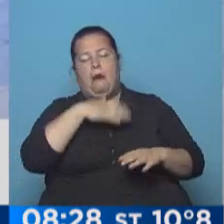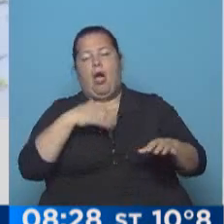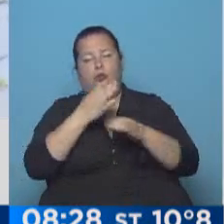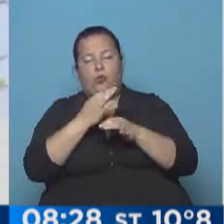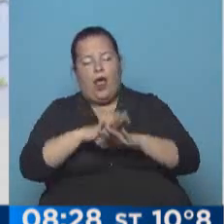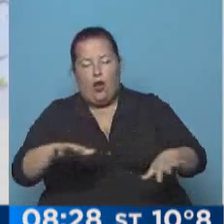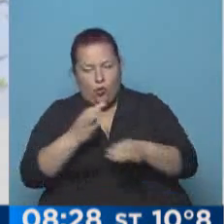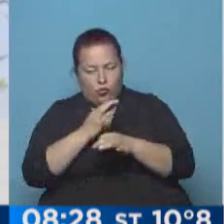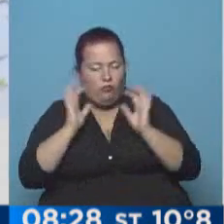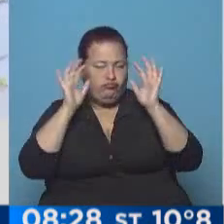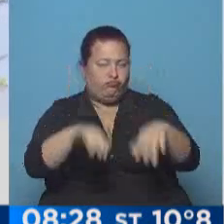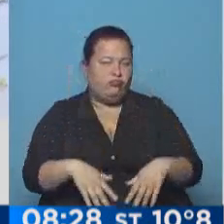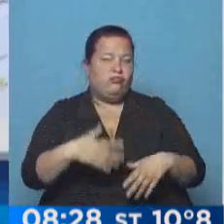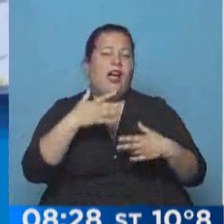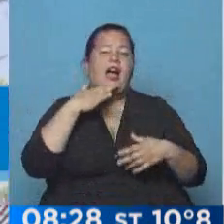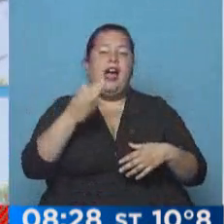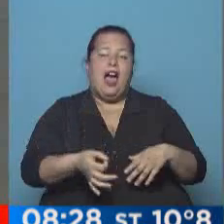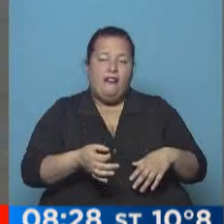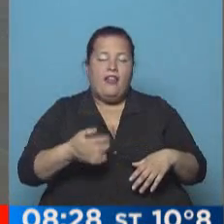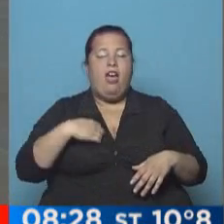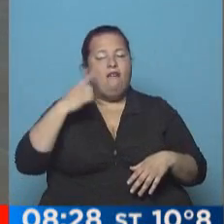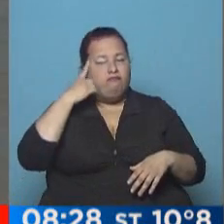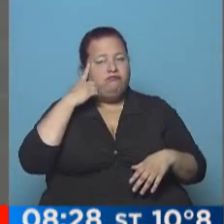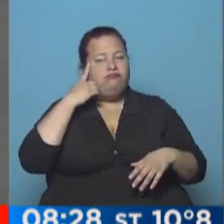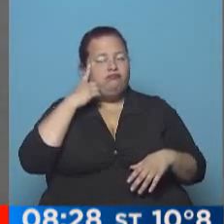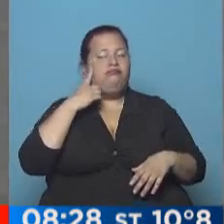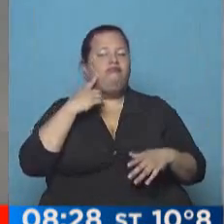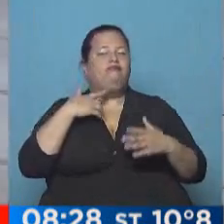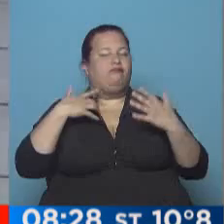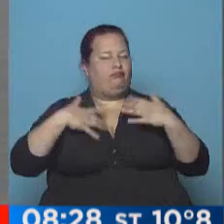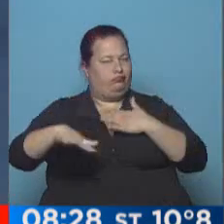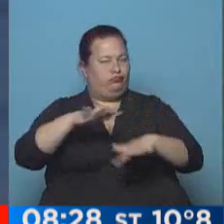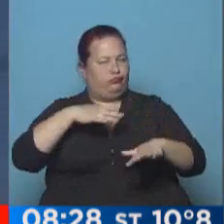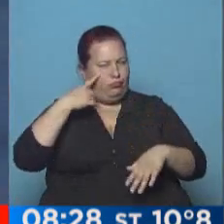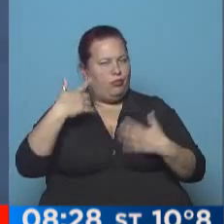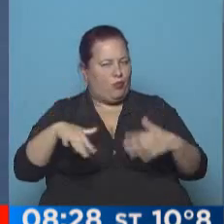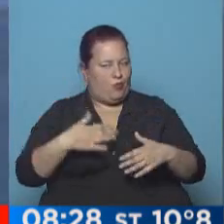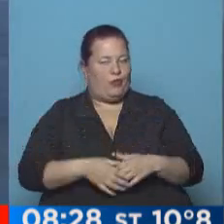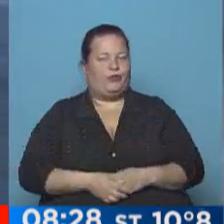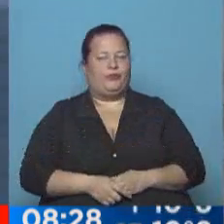escuela. Y la verdad que creo que va a tener un movimiento a pleno, ¿no?